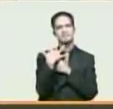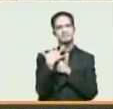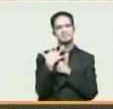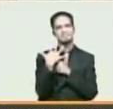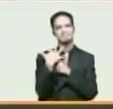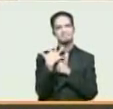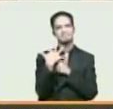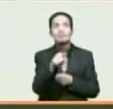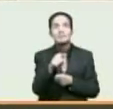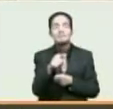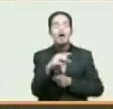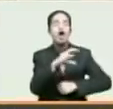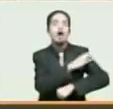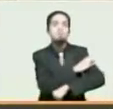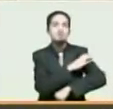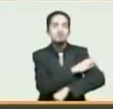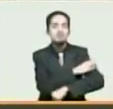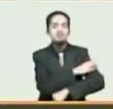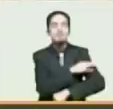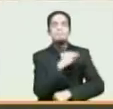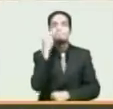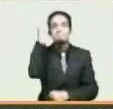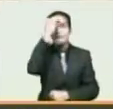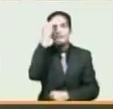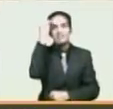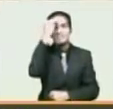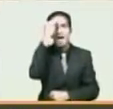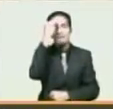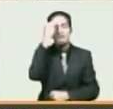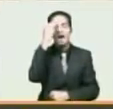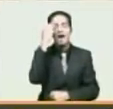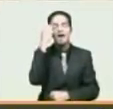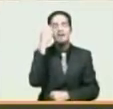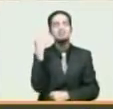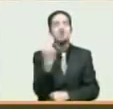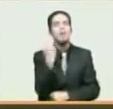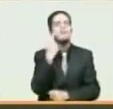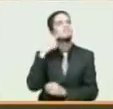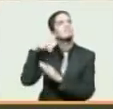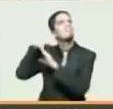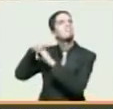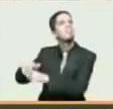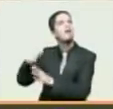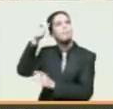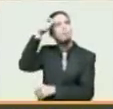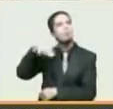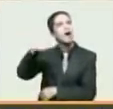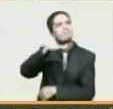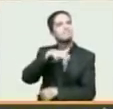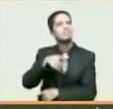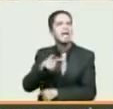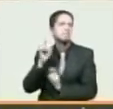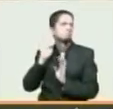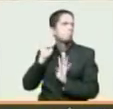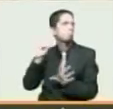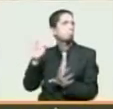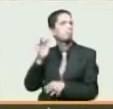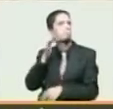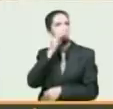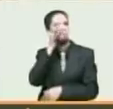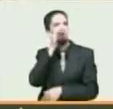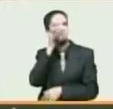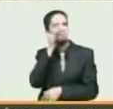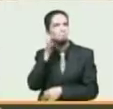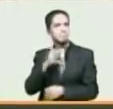Usted, señor, creyó que la guerra económica solo iba a afectar al pueblo de Venezuela y por eso no le importaban que se pudra la chusma.